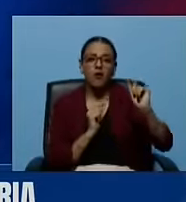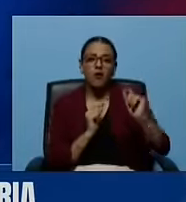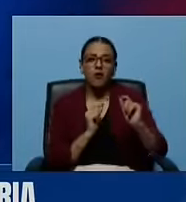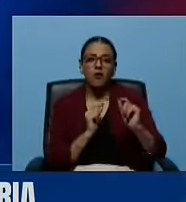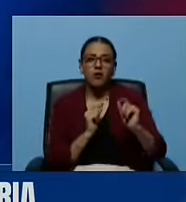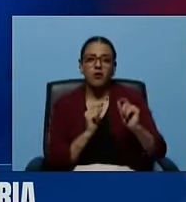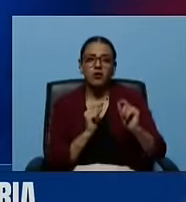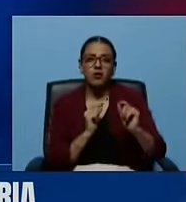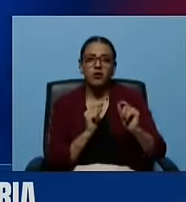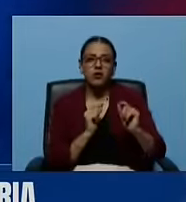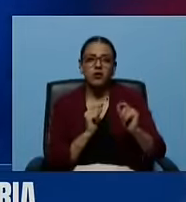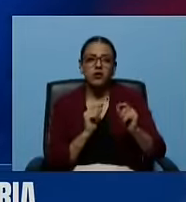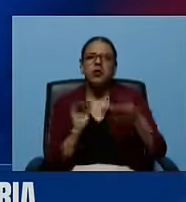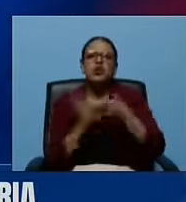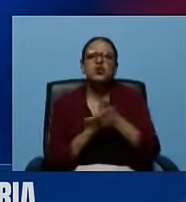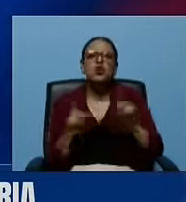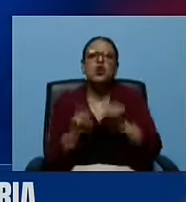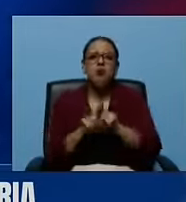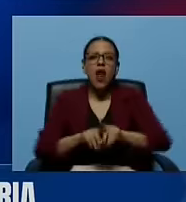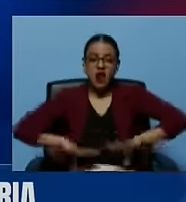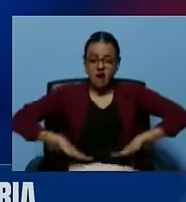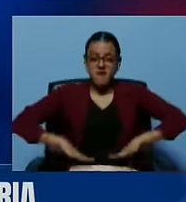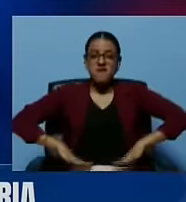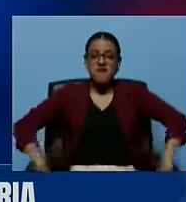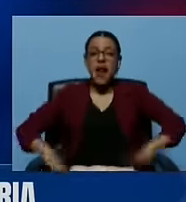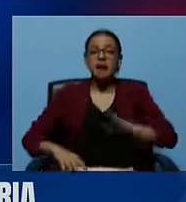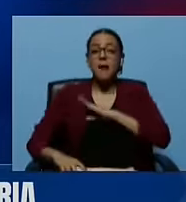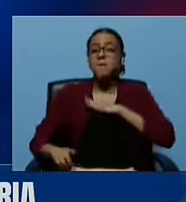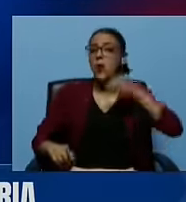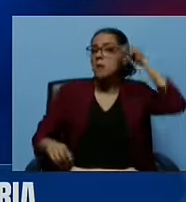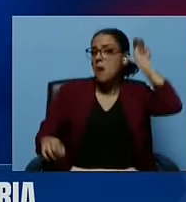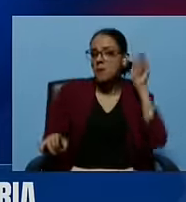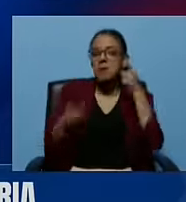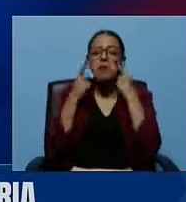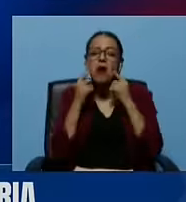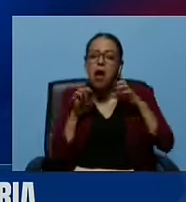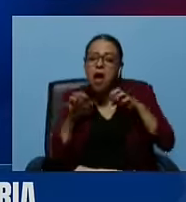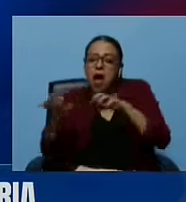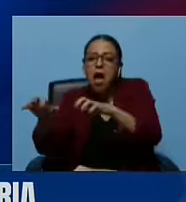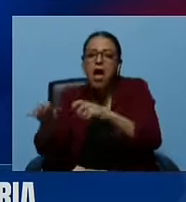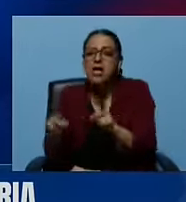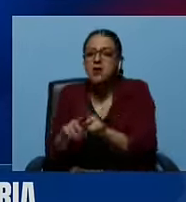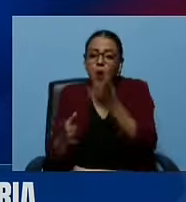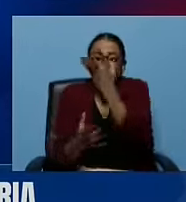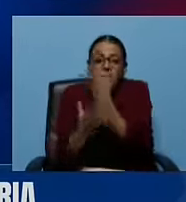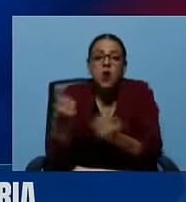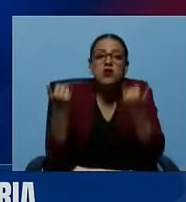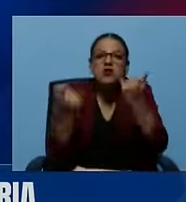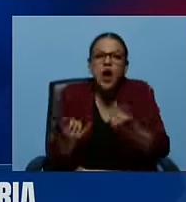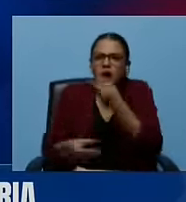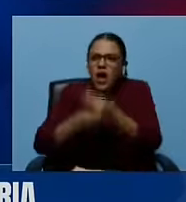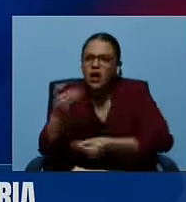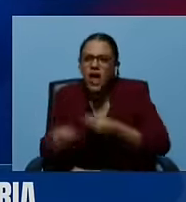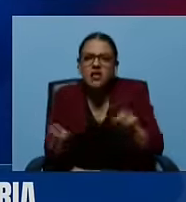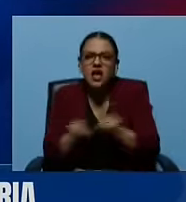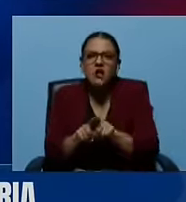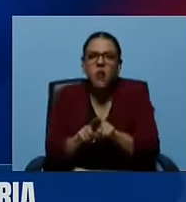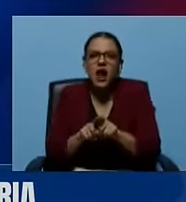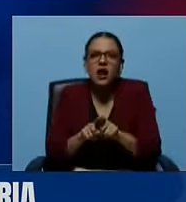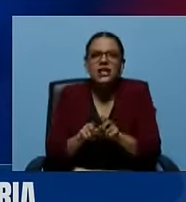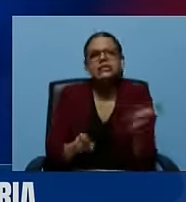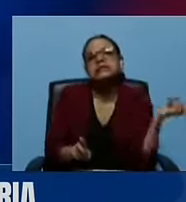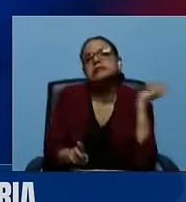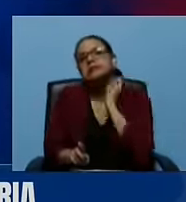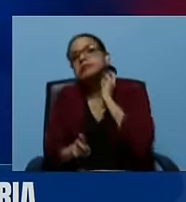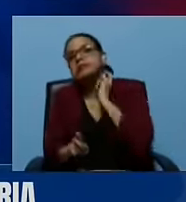de la falda de la Sayona y ahora está, cayó en los colmillos del